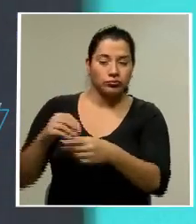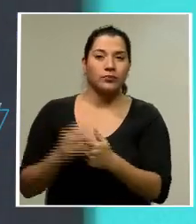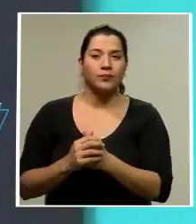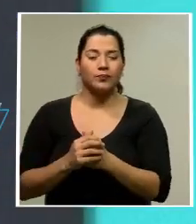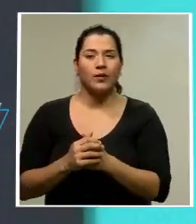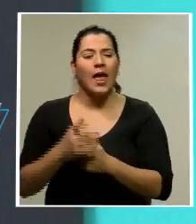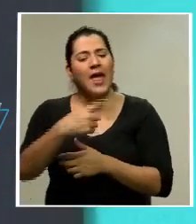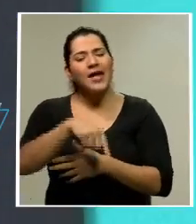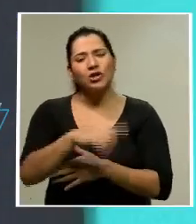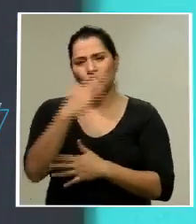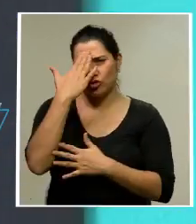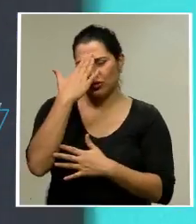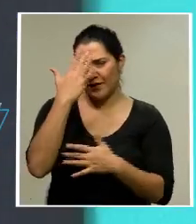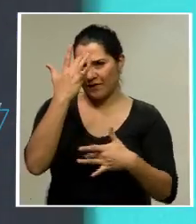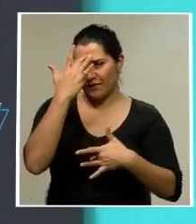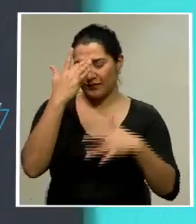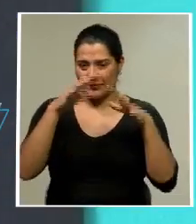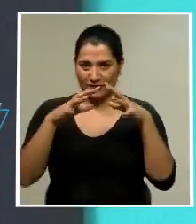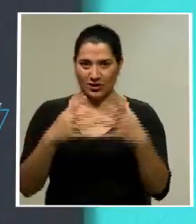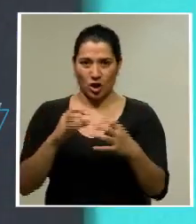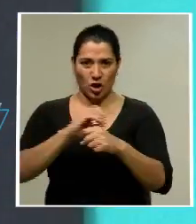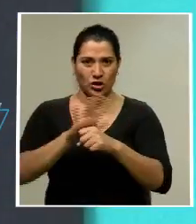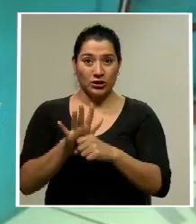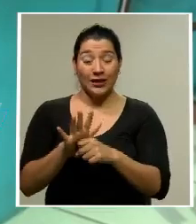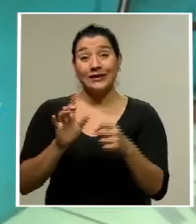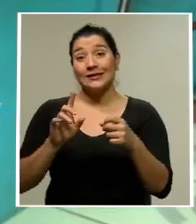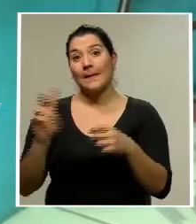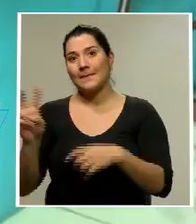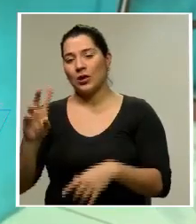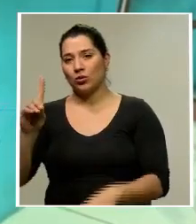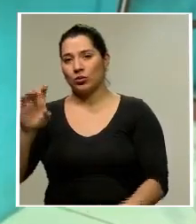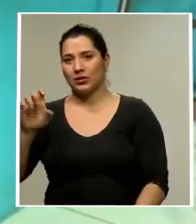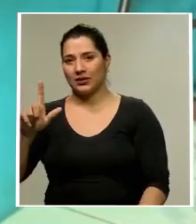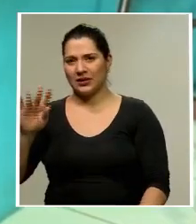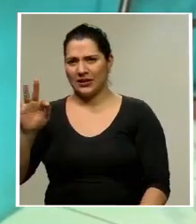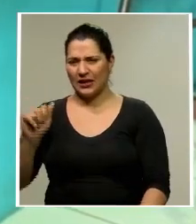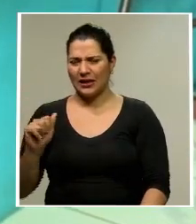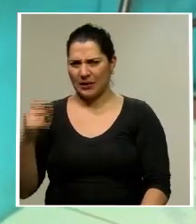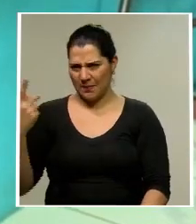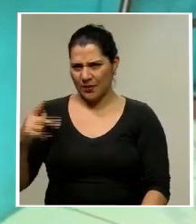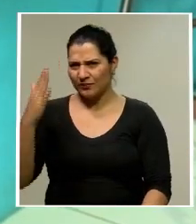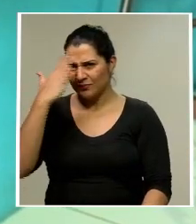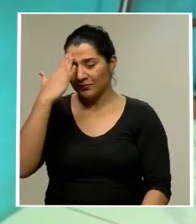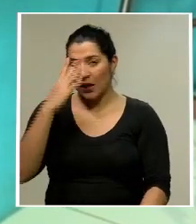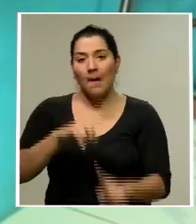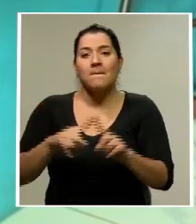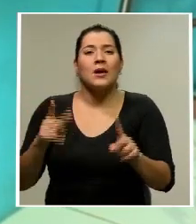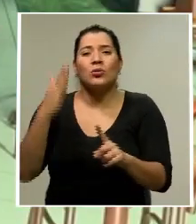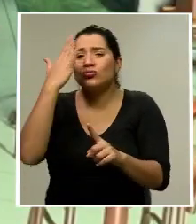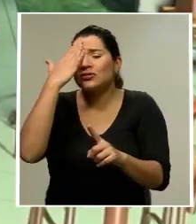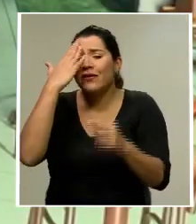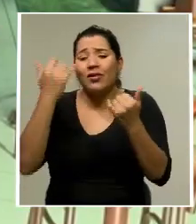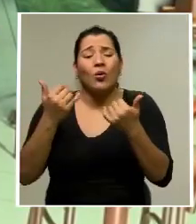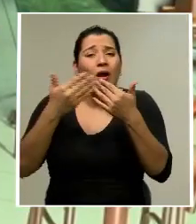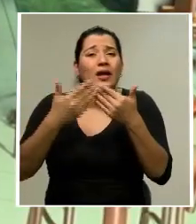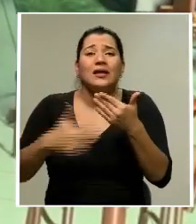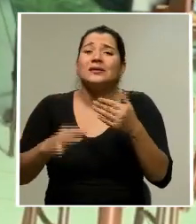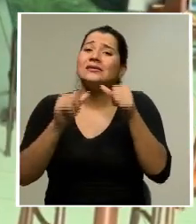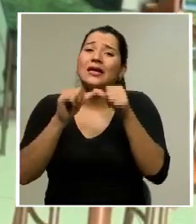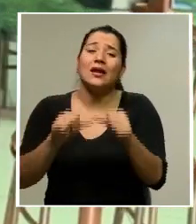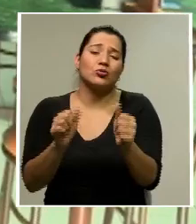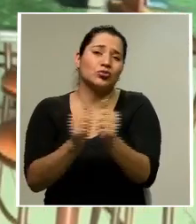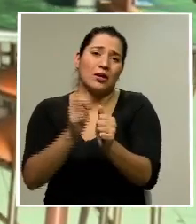consciente de que la COVID-19 y el Delta son peligrosos, dijeron tener presente de que viviremos el resto de la vida con